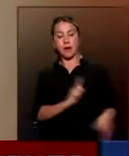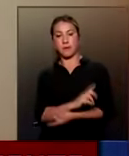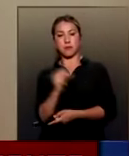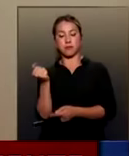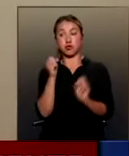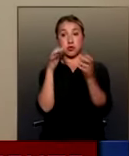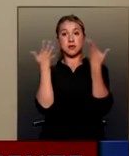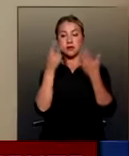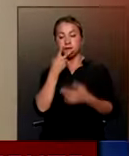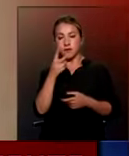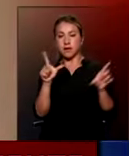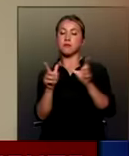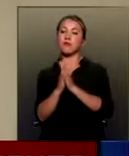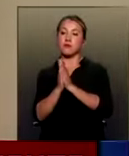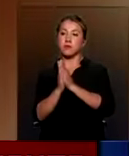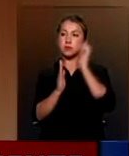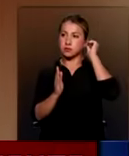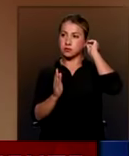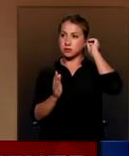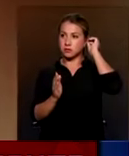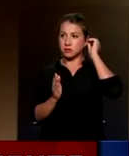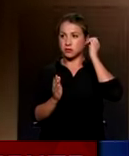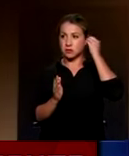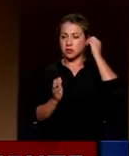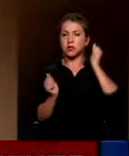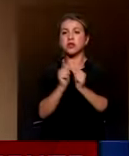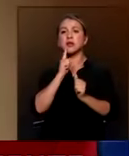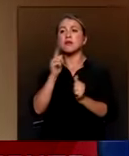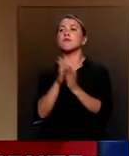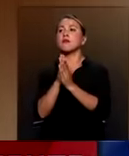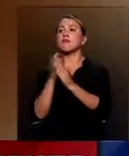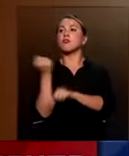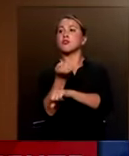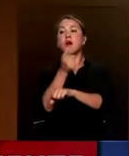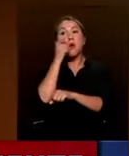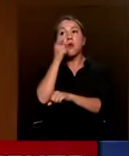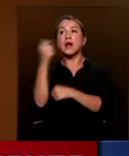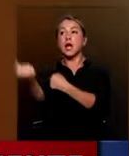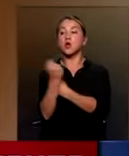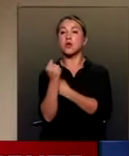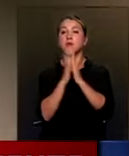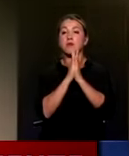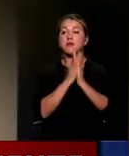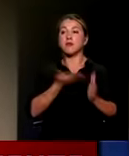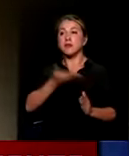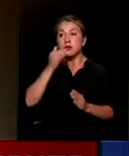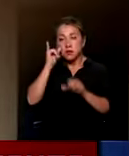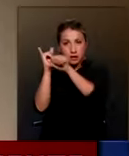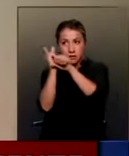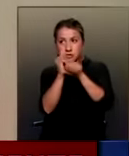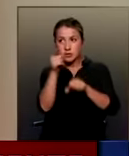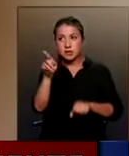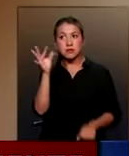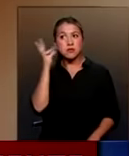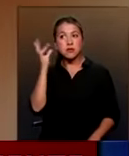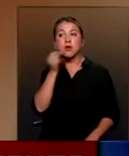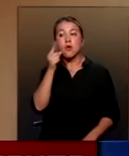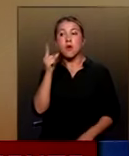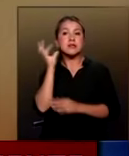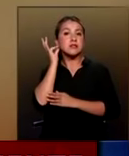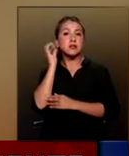manera sorprendente. Por favor, habla. No, ayúdeme, por favor, guardia. Ayúdeme, por favor. Tengo la grabación de esta señora. ¿De qué